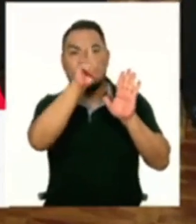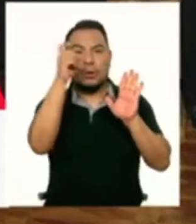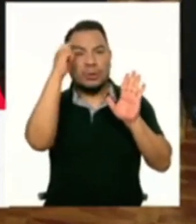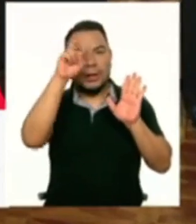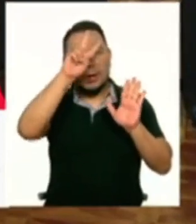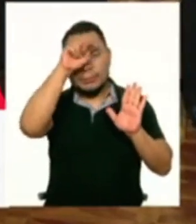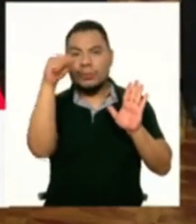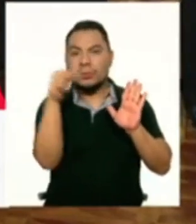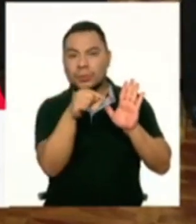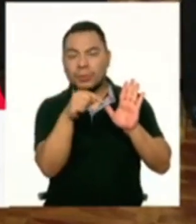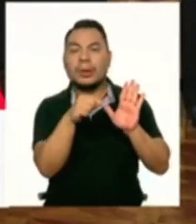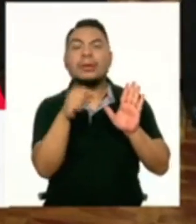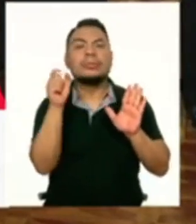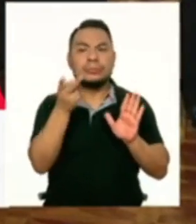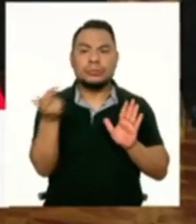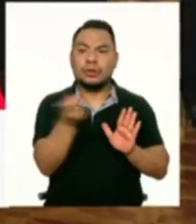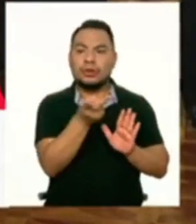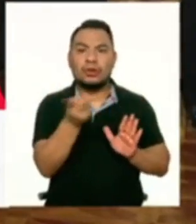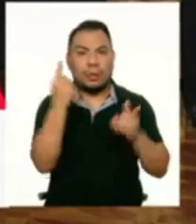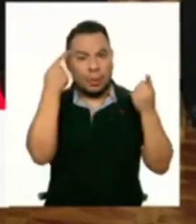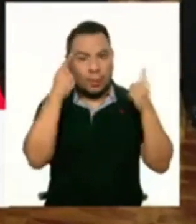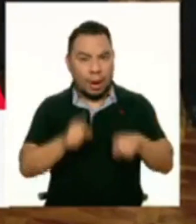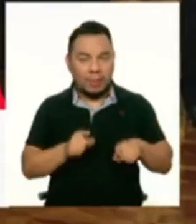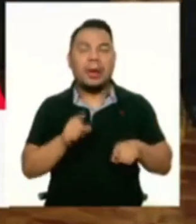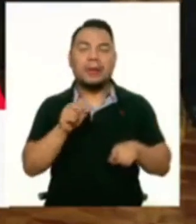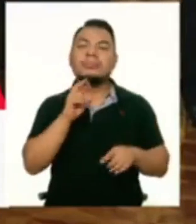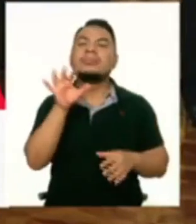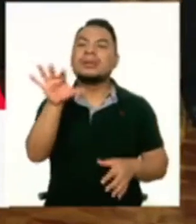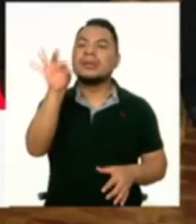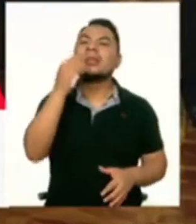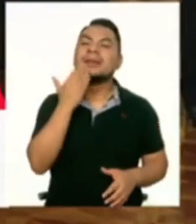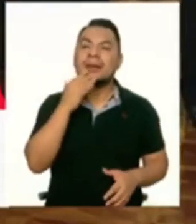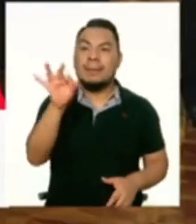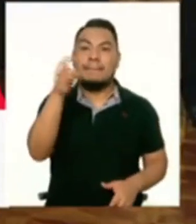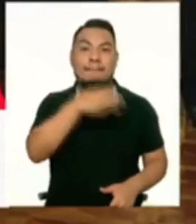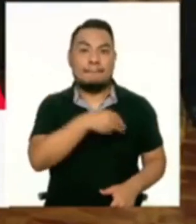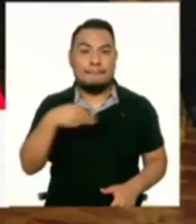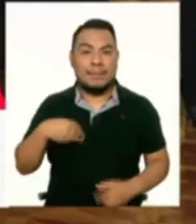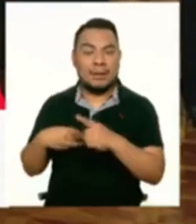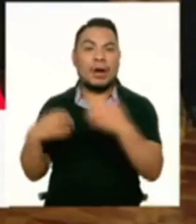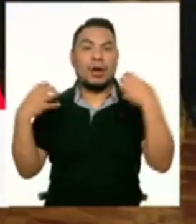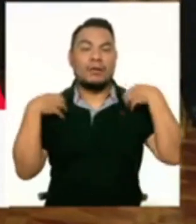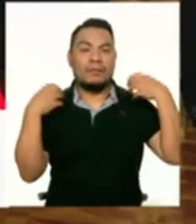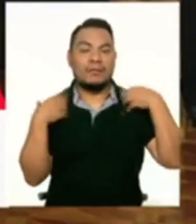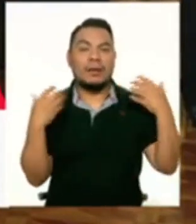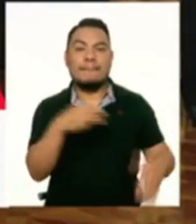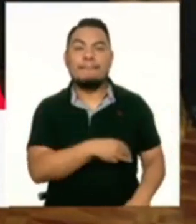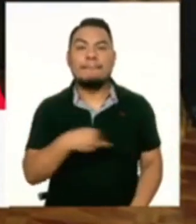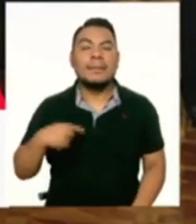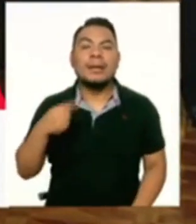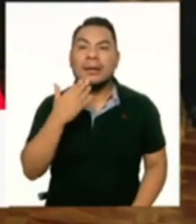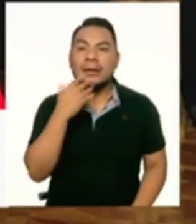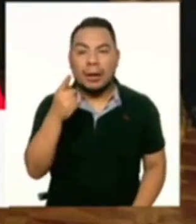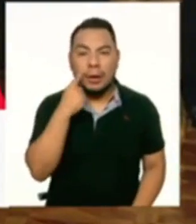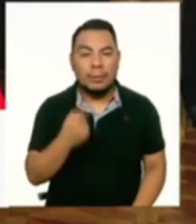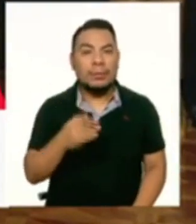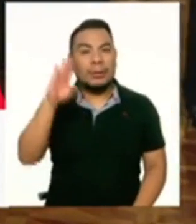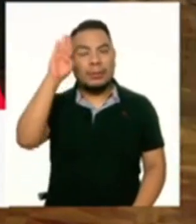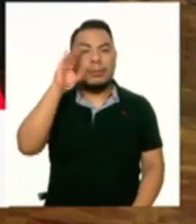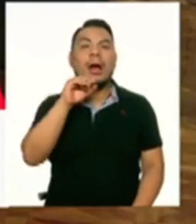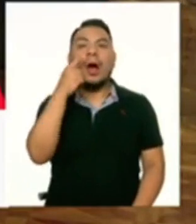Perú, y estando a lo acordado, se resuelve nombrar Ministro de Estado en el Despacho del Interior al señor Alfonso